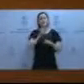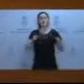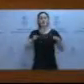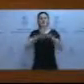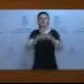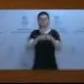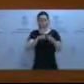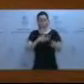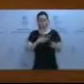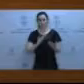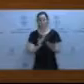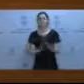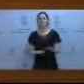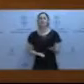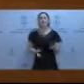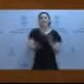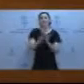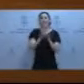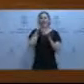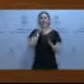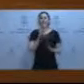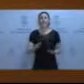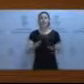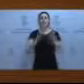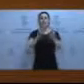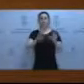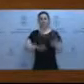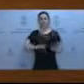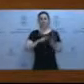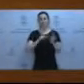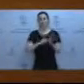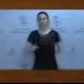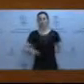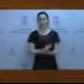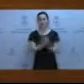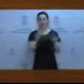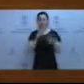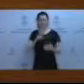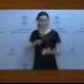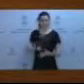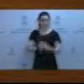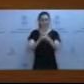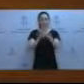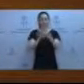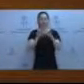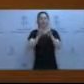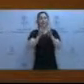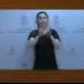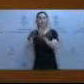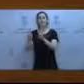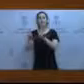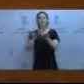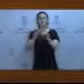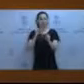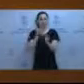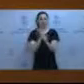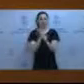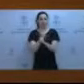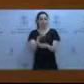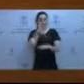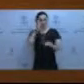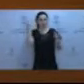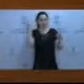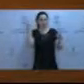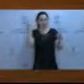una proposición de ley el día 7 de enero del 2016 en relación con asuntos ligados al empleo público y su